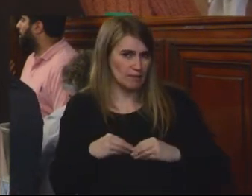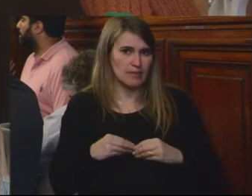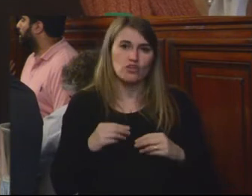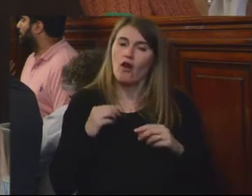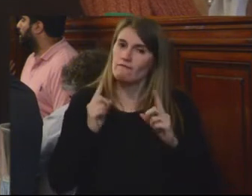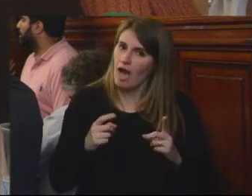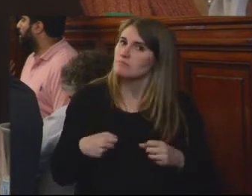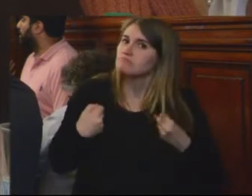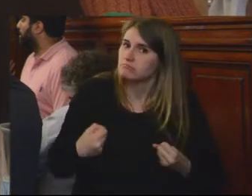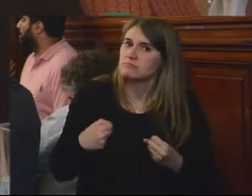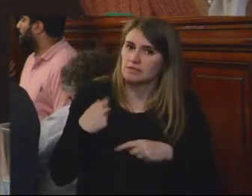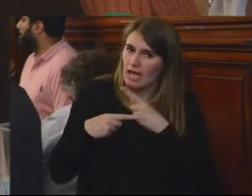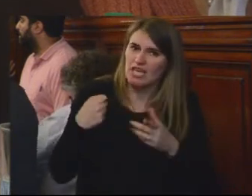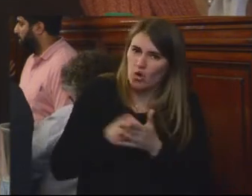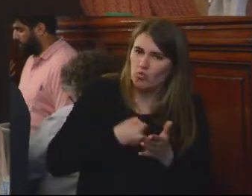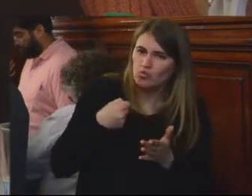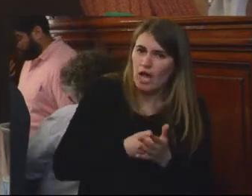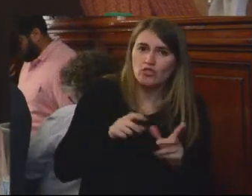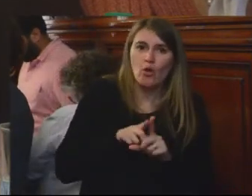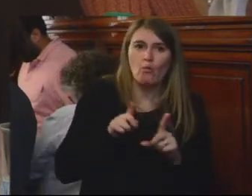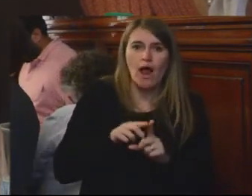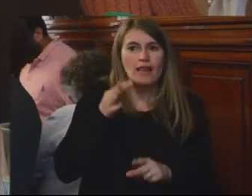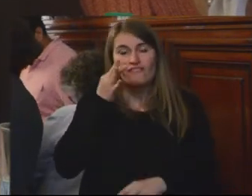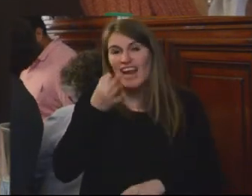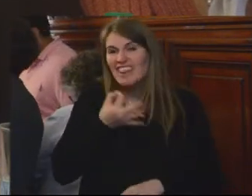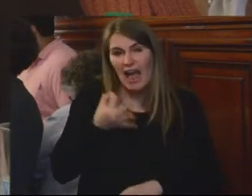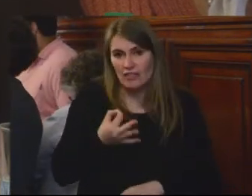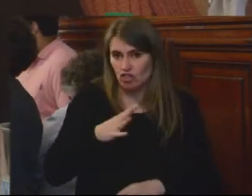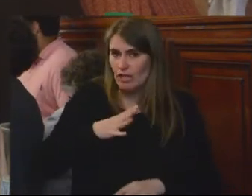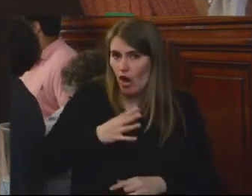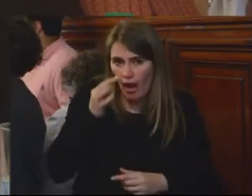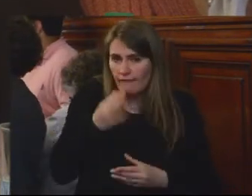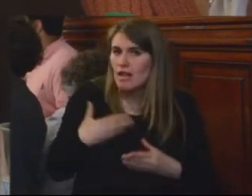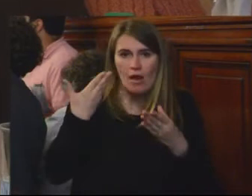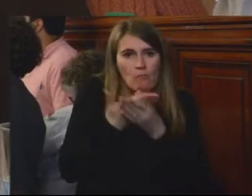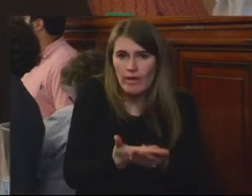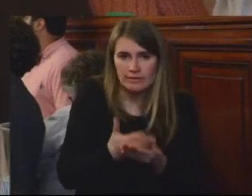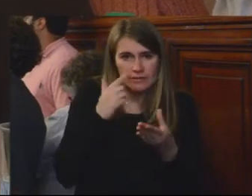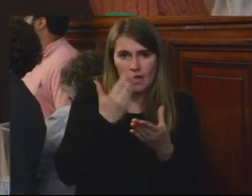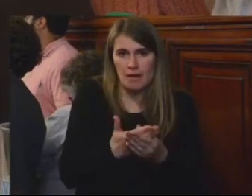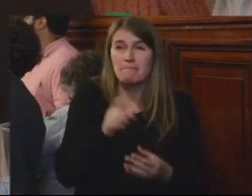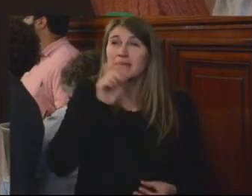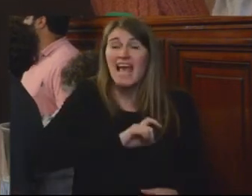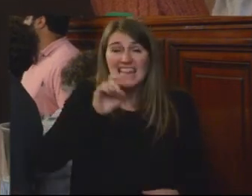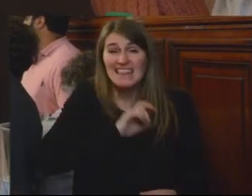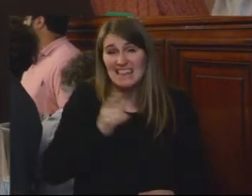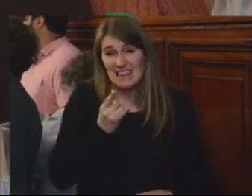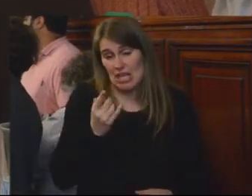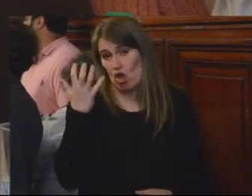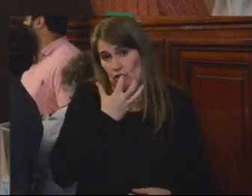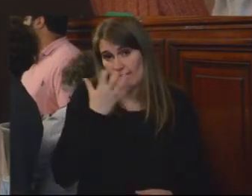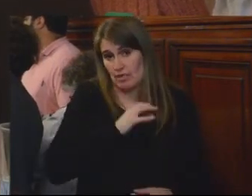con la misma honestidad con la verdad en la mano lo peor que hay es que no sientan eso es